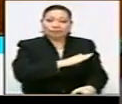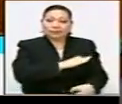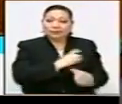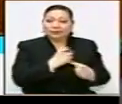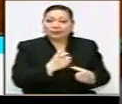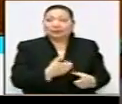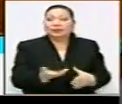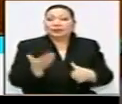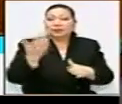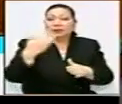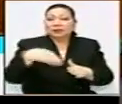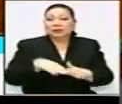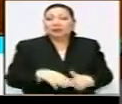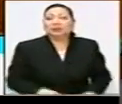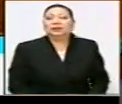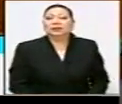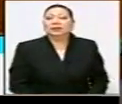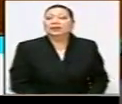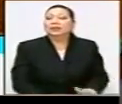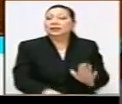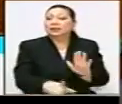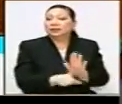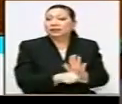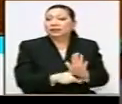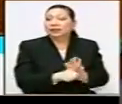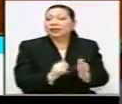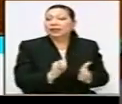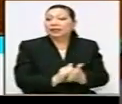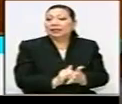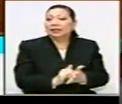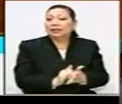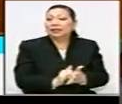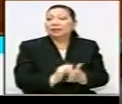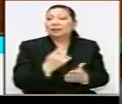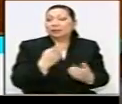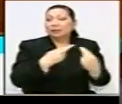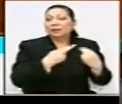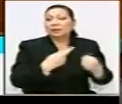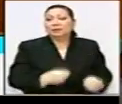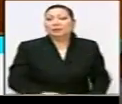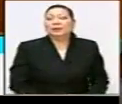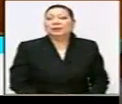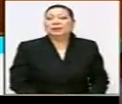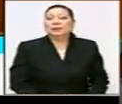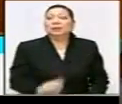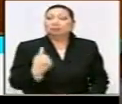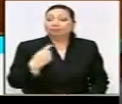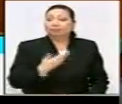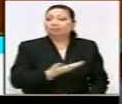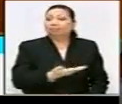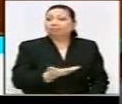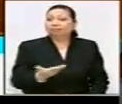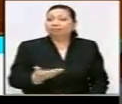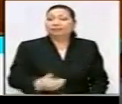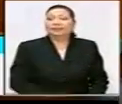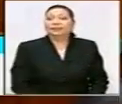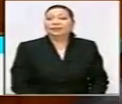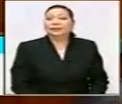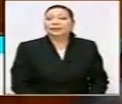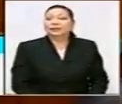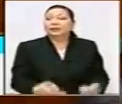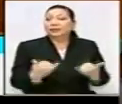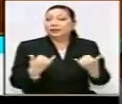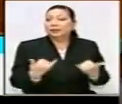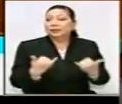e inclusive de legislación a los que estamos comprometidos. Por ello, en